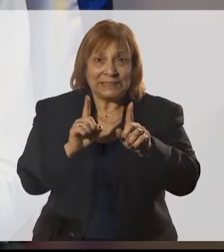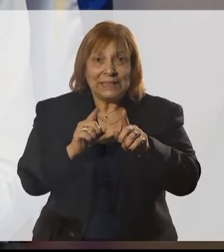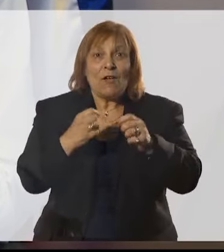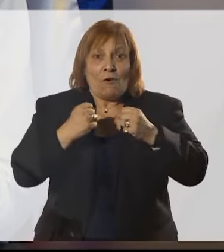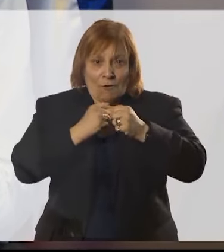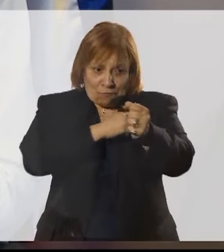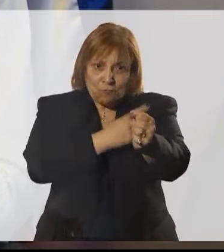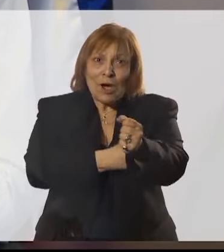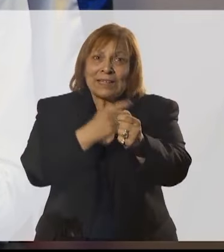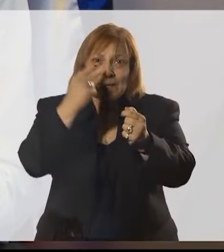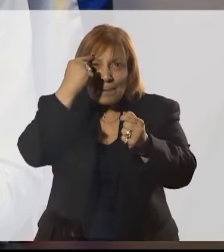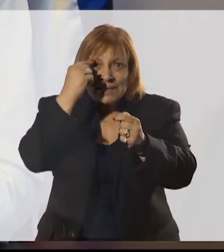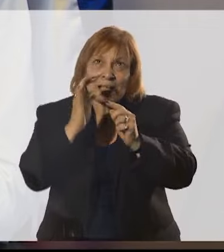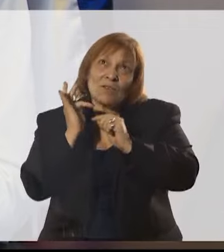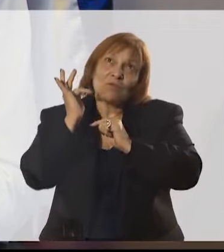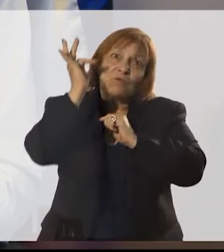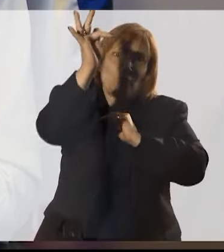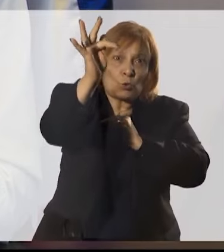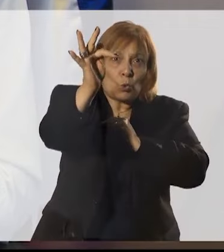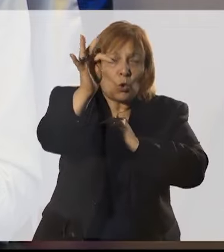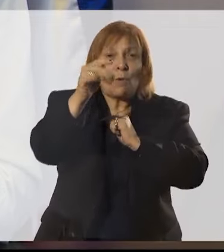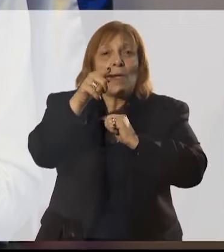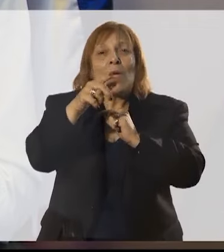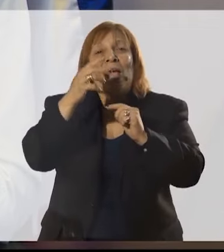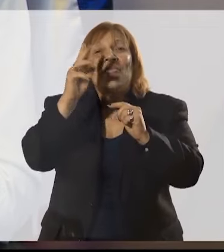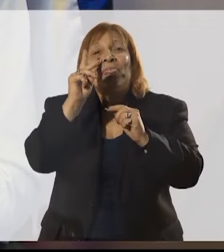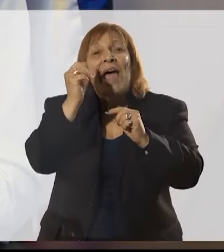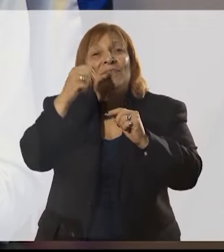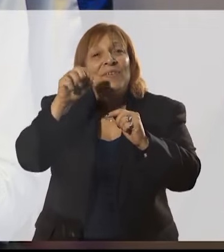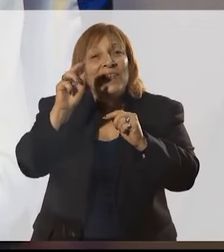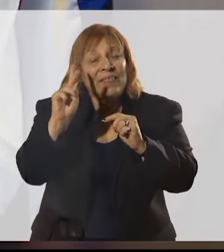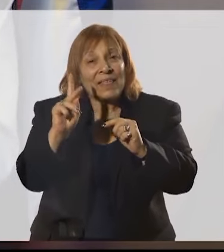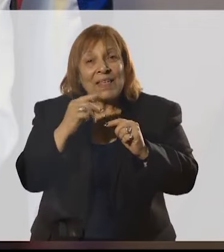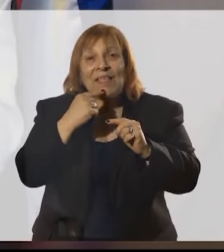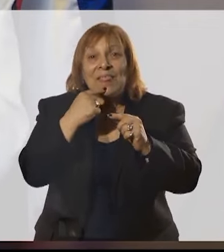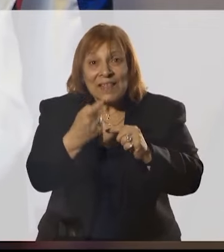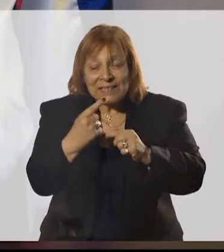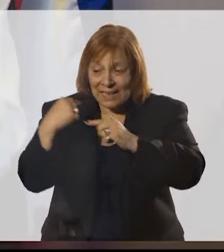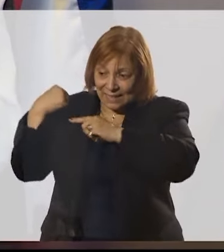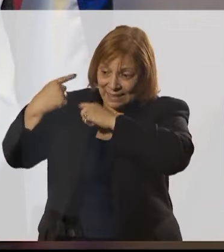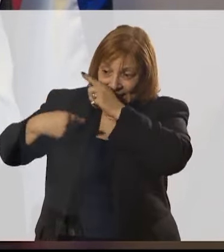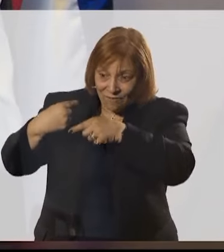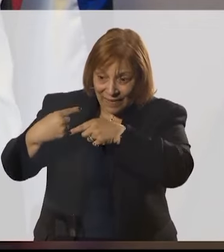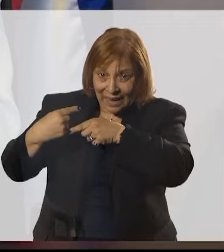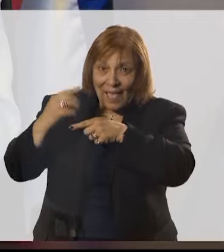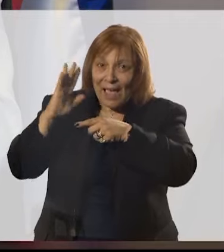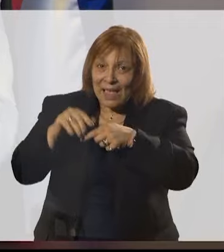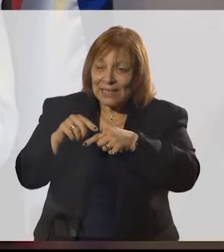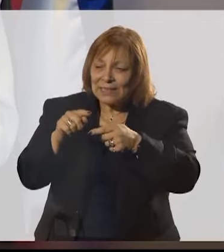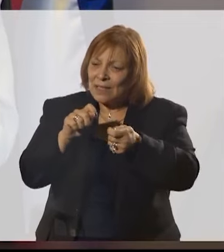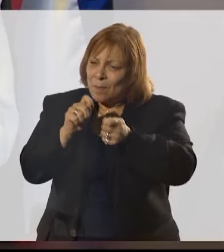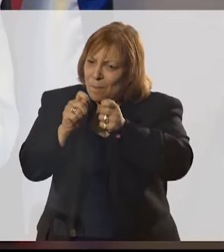el futuro o como también expresó David lental heredar es transformar